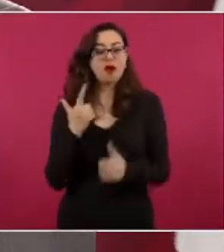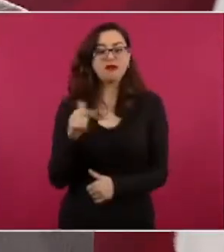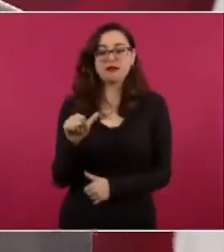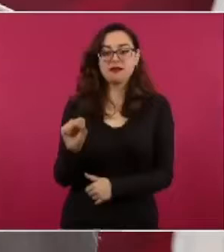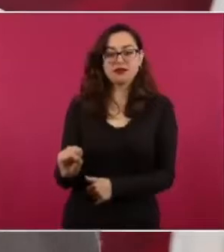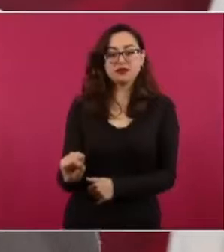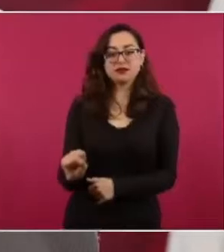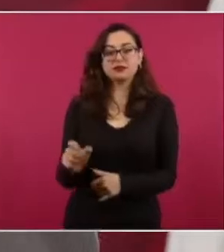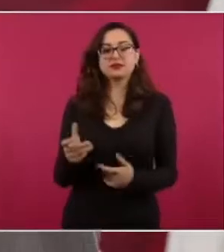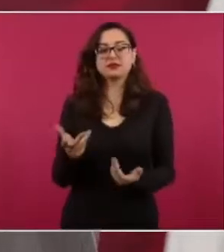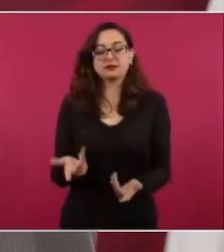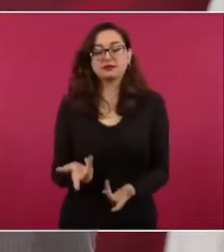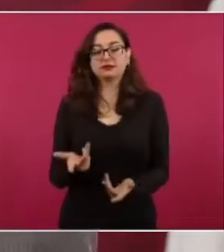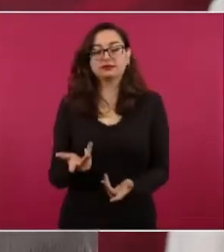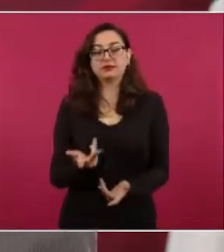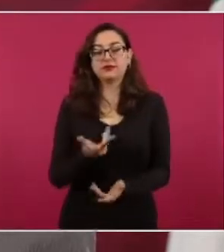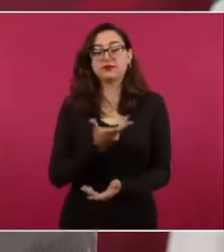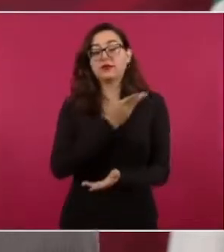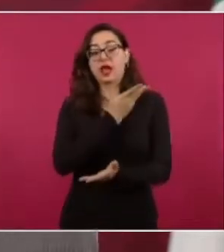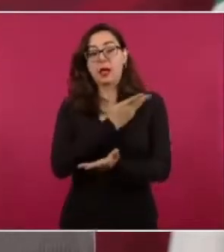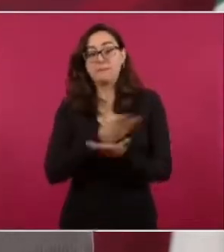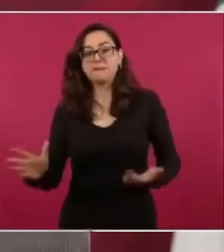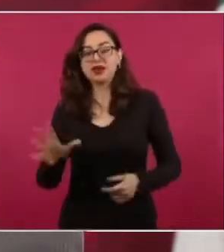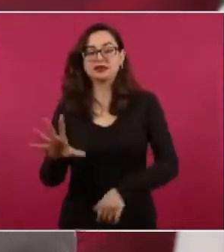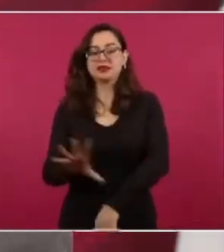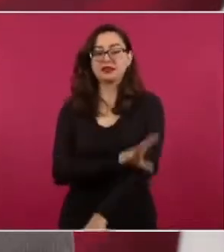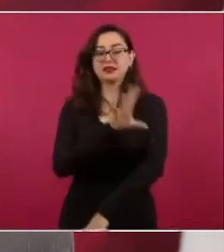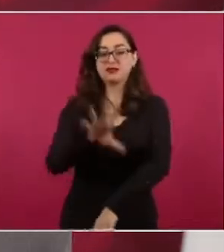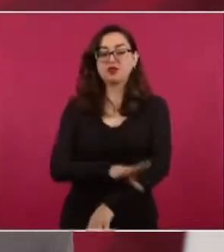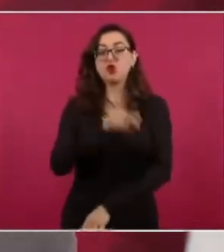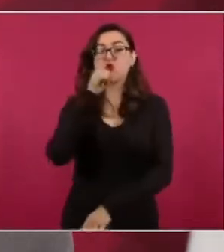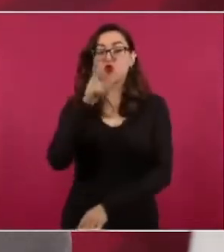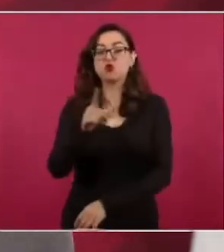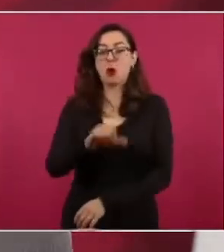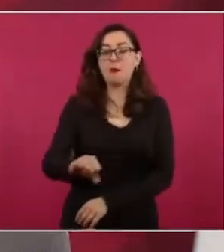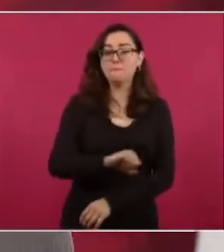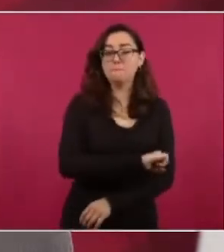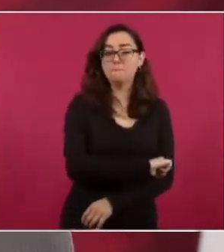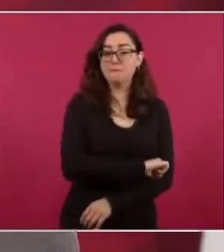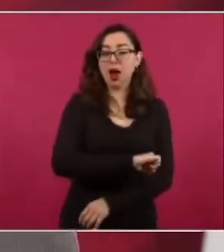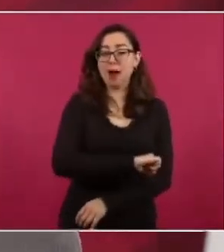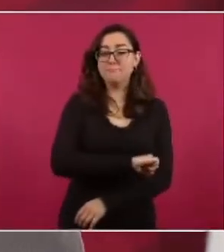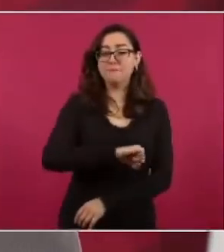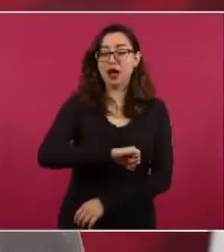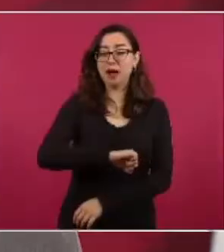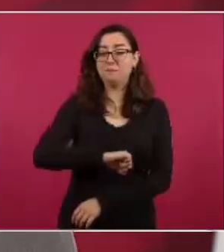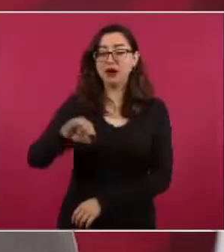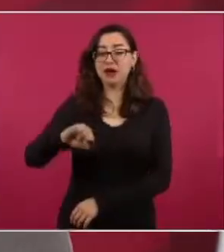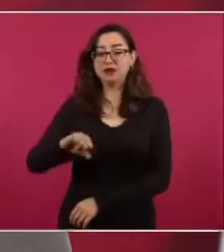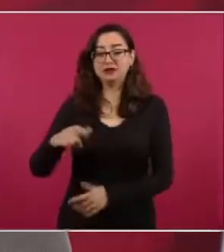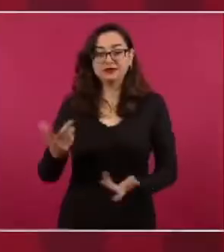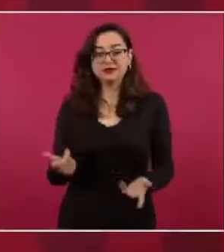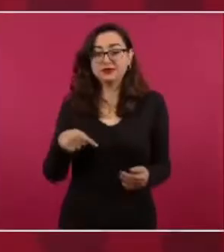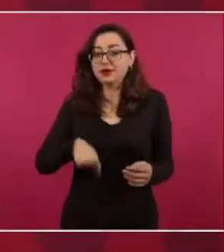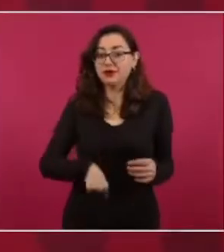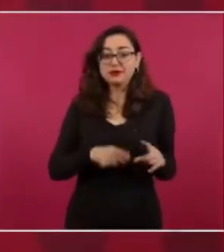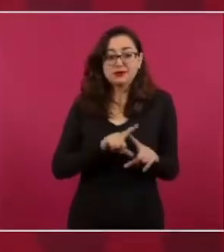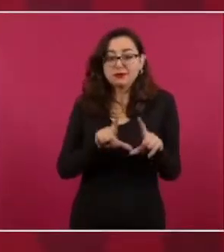y están aumentando las tarifas de energía eléctrica, cosa que no sucedió en nuestro